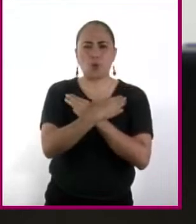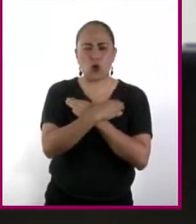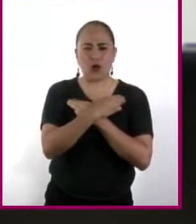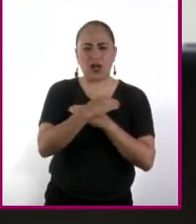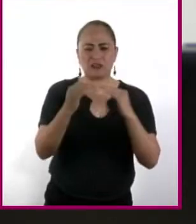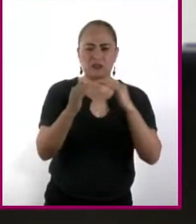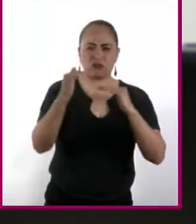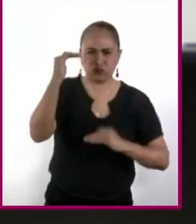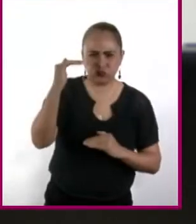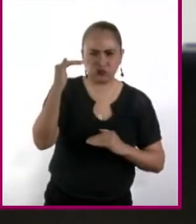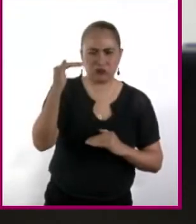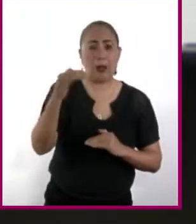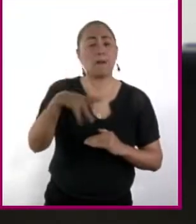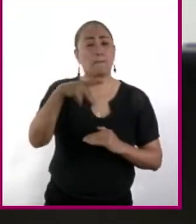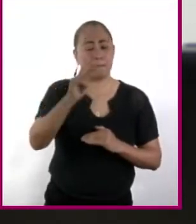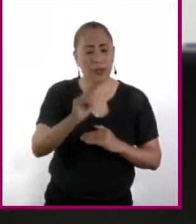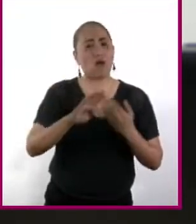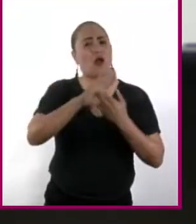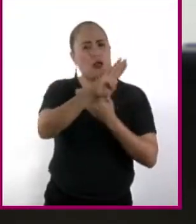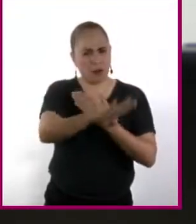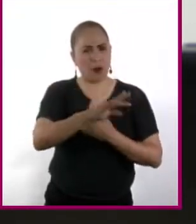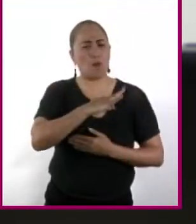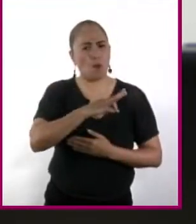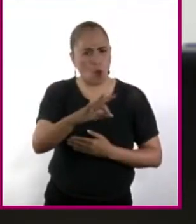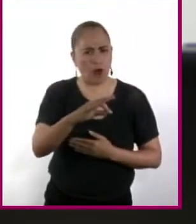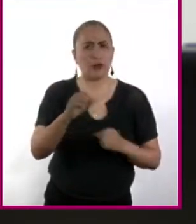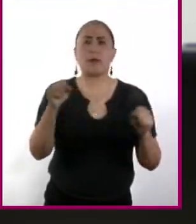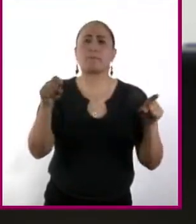innecesarias y evitables, pero aún más son